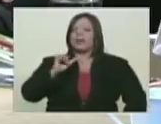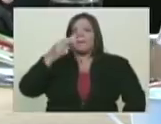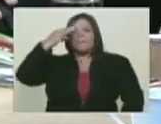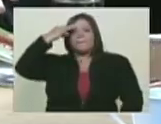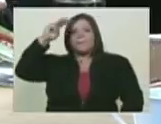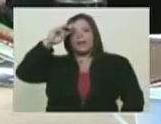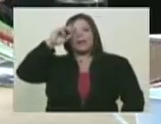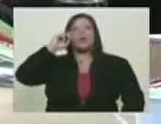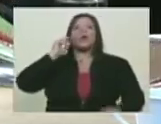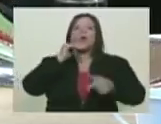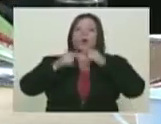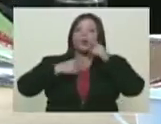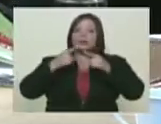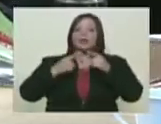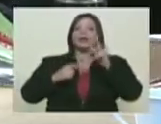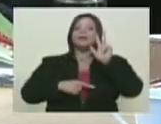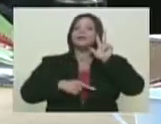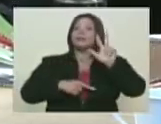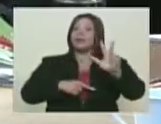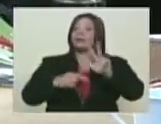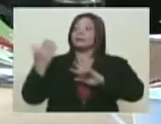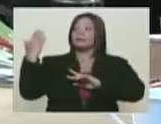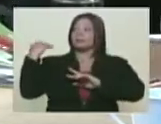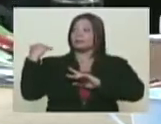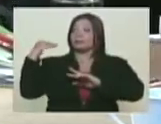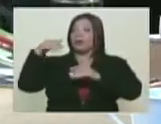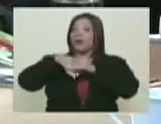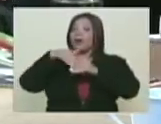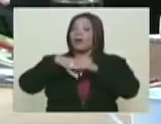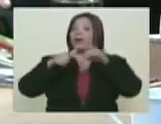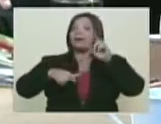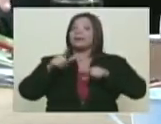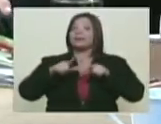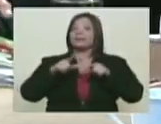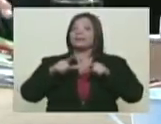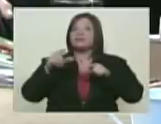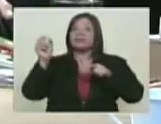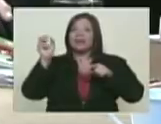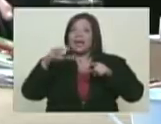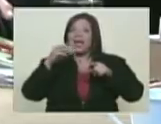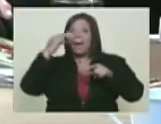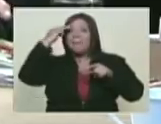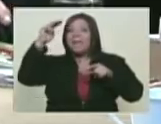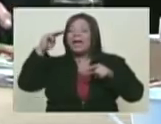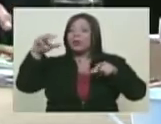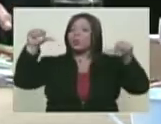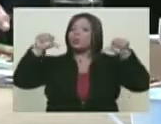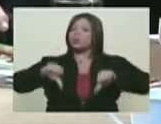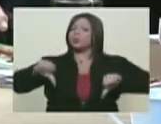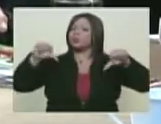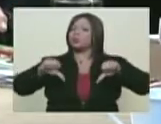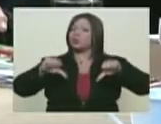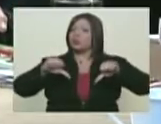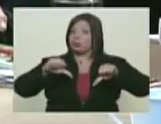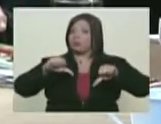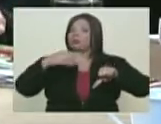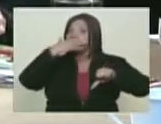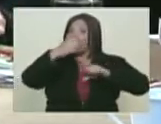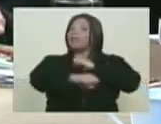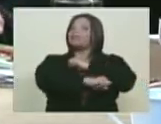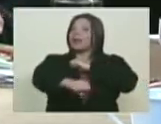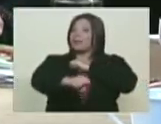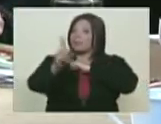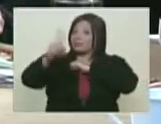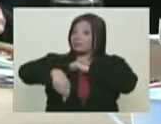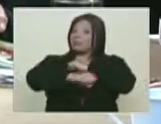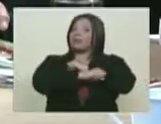tienes que contar que ha habido 3 últimas elecciones presidenciales manchadas hasta las cejas por el fraude, ¿sí?